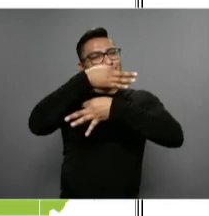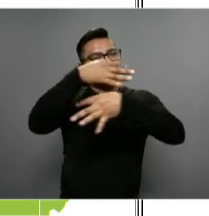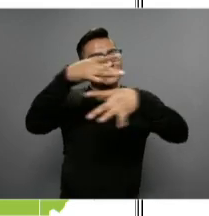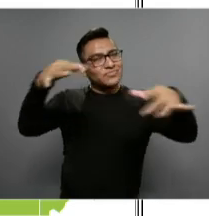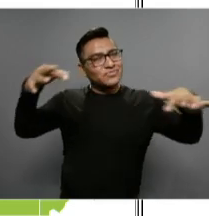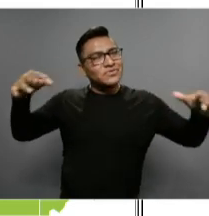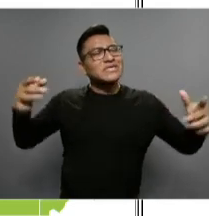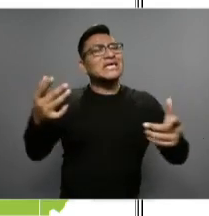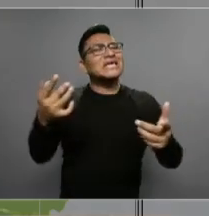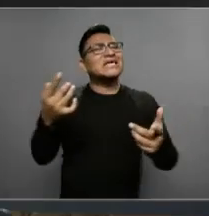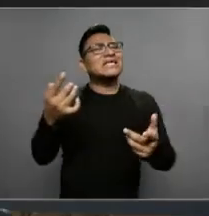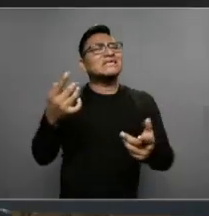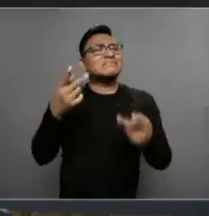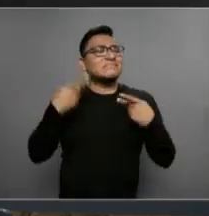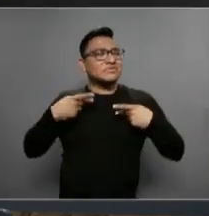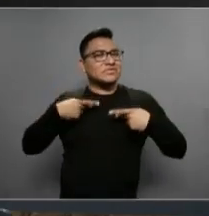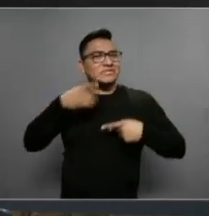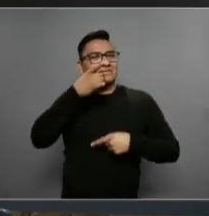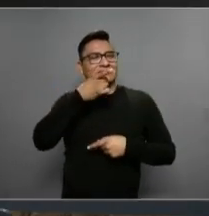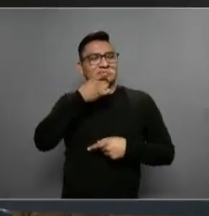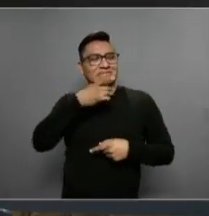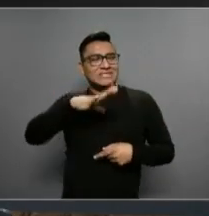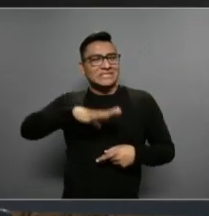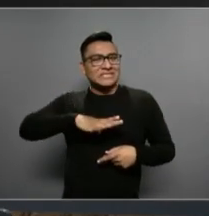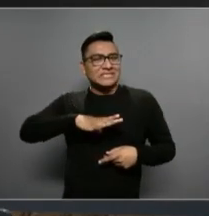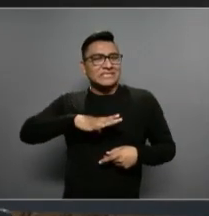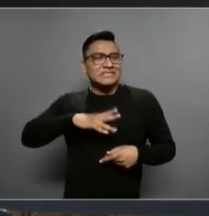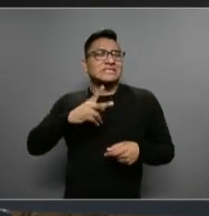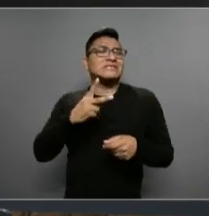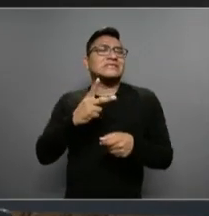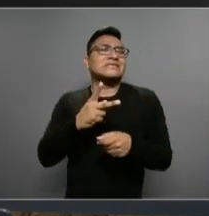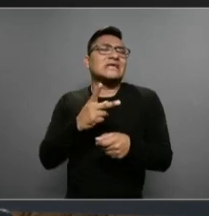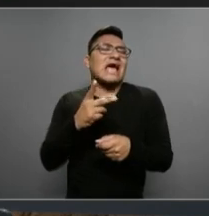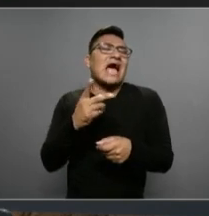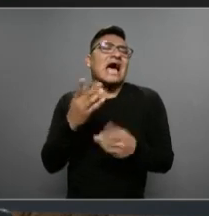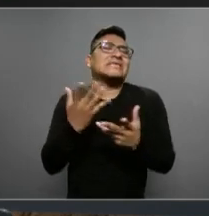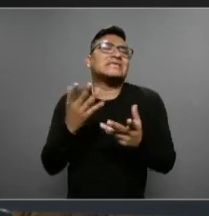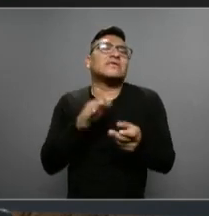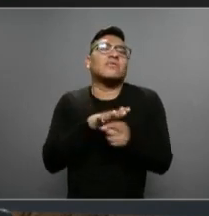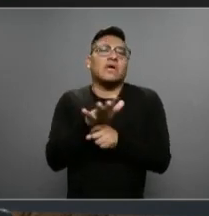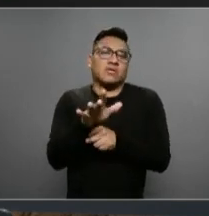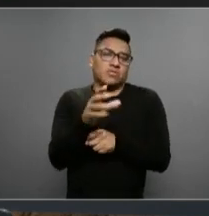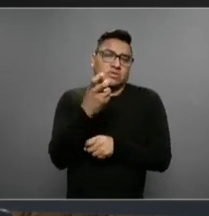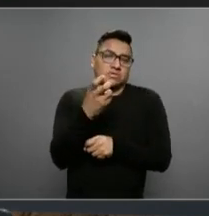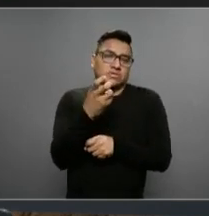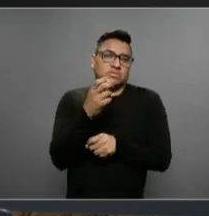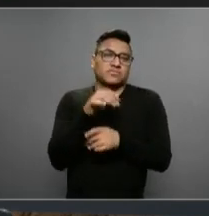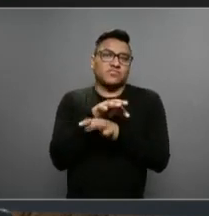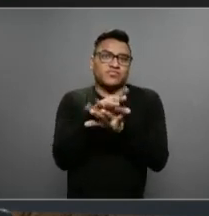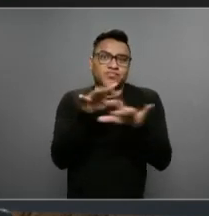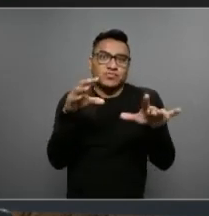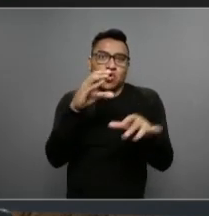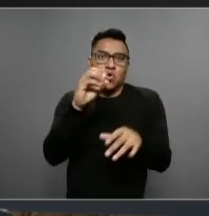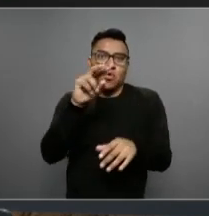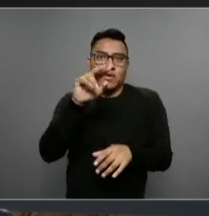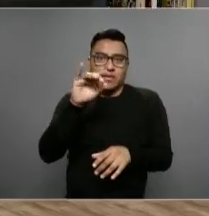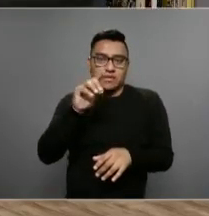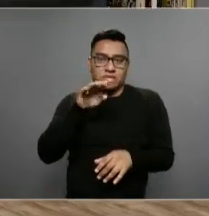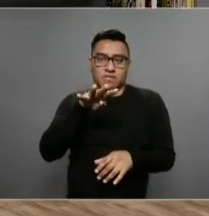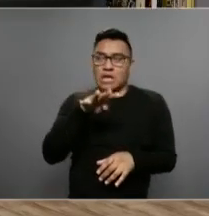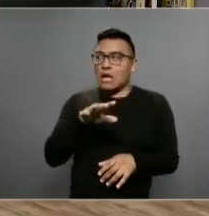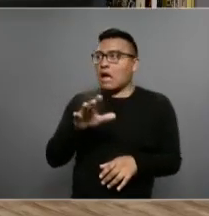las personas que padecen diabetes ante esta epidemia de COVID-19. Quedarse en casa,